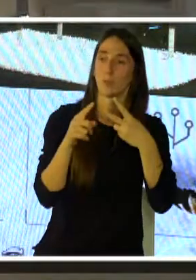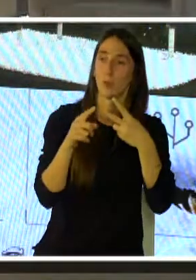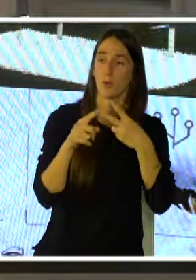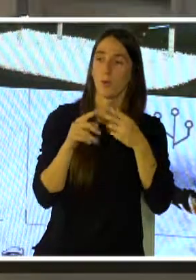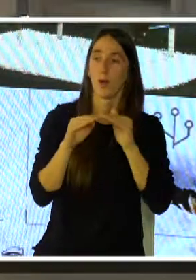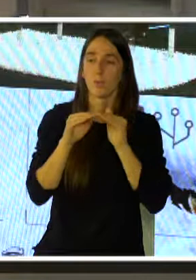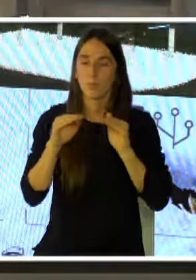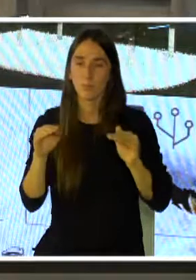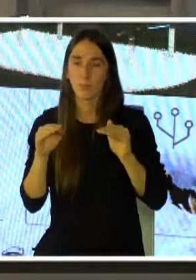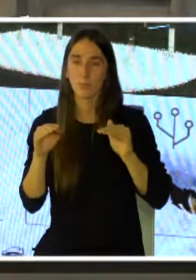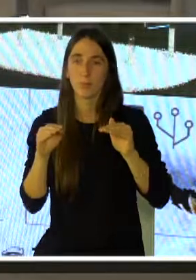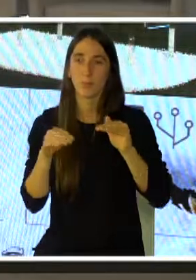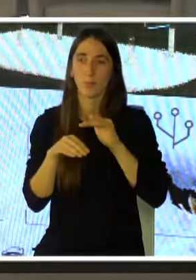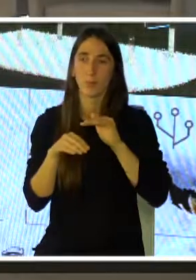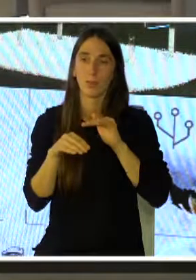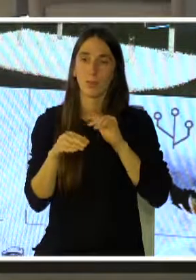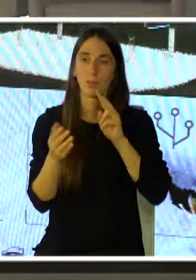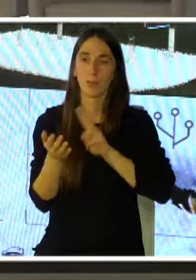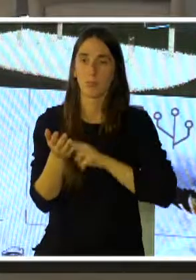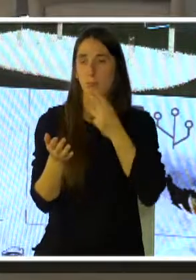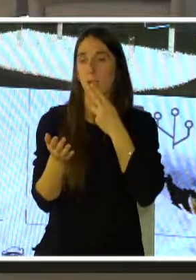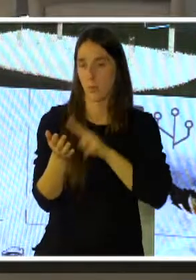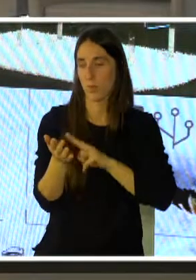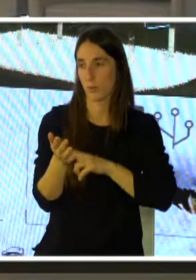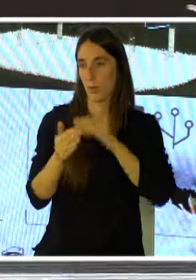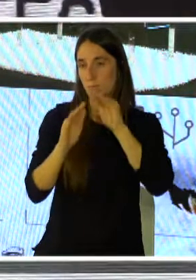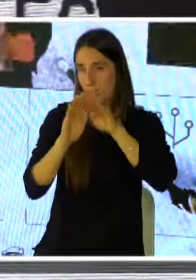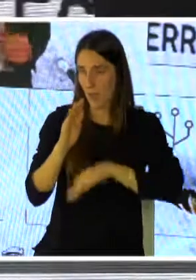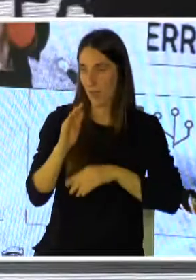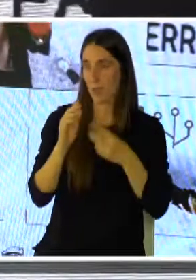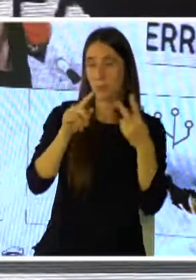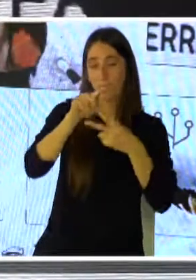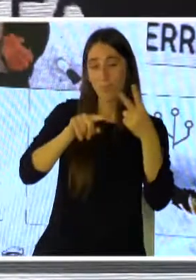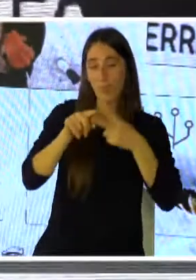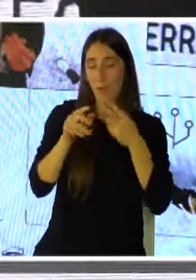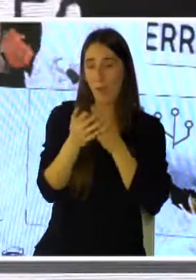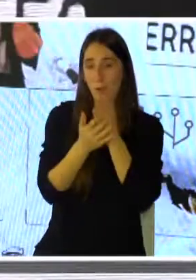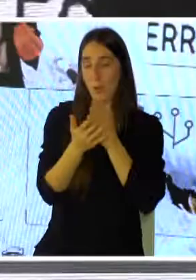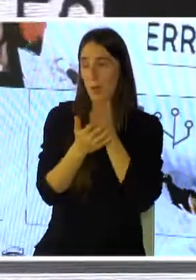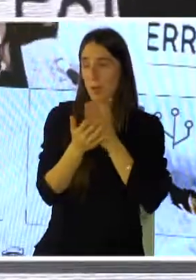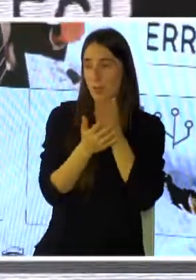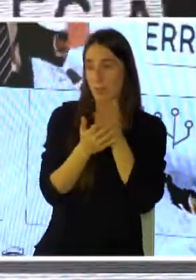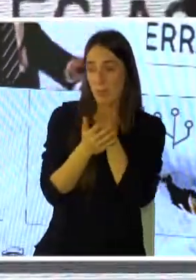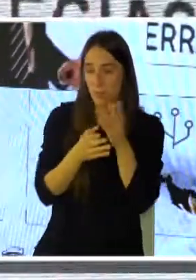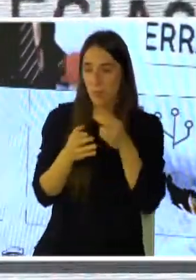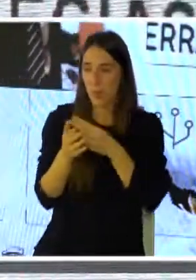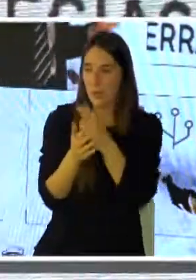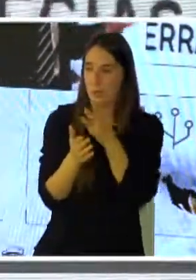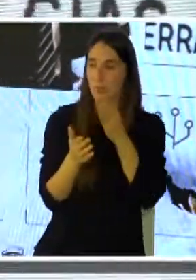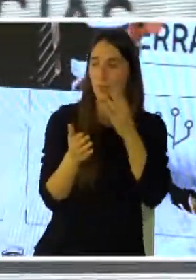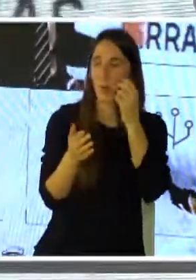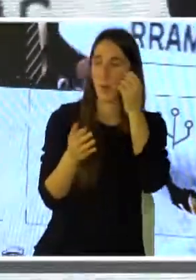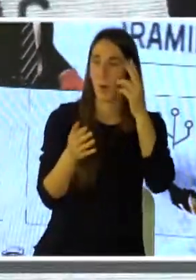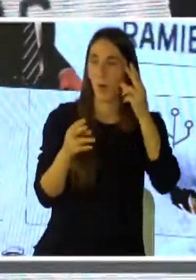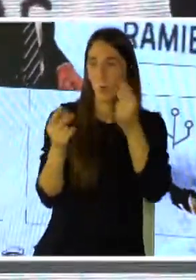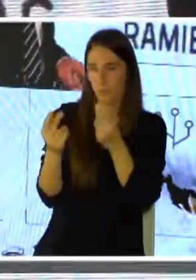bases de tributación para que se acerquen a la realidad. Estos dos conceptos siempre guiados por el tema de la equidad tributaria, que es un concepto que nos